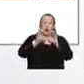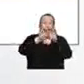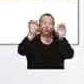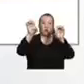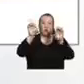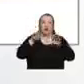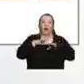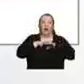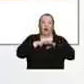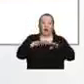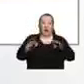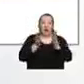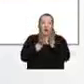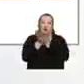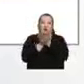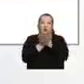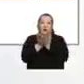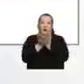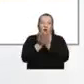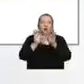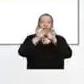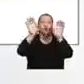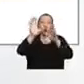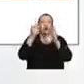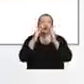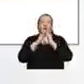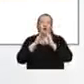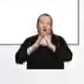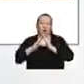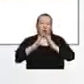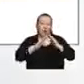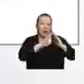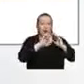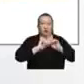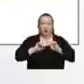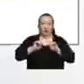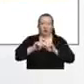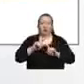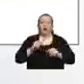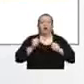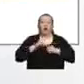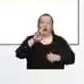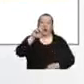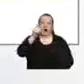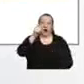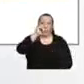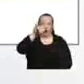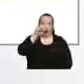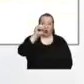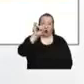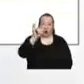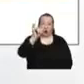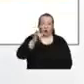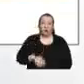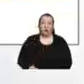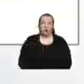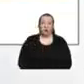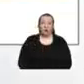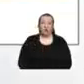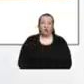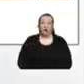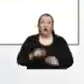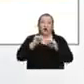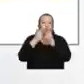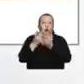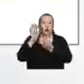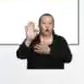servicios de empresa inmobiliaria y ni siquiera era a rajoy a la administración es el partido popular en andalucía qué